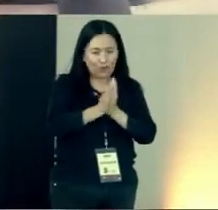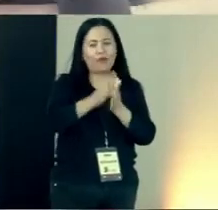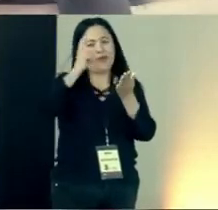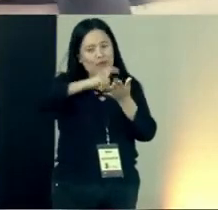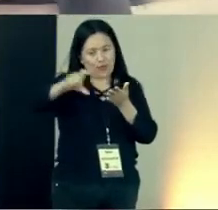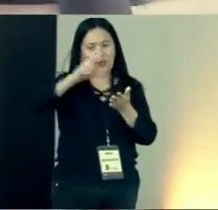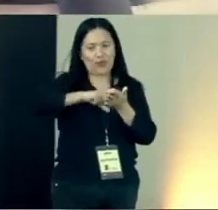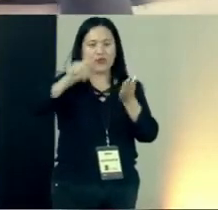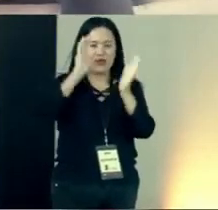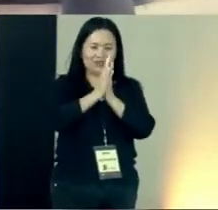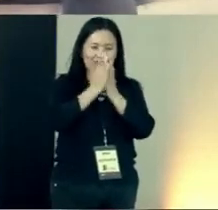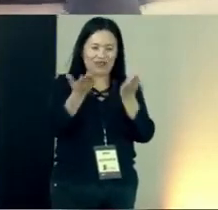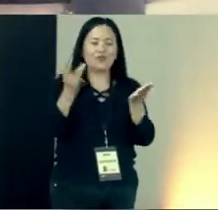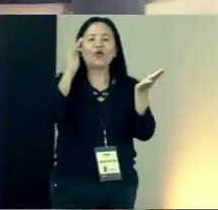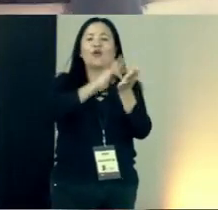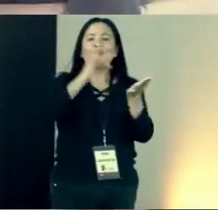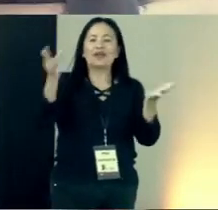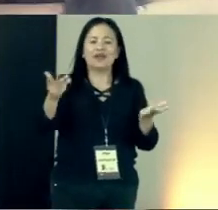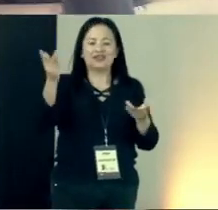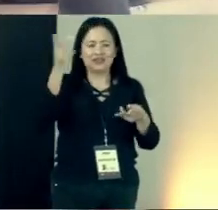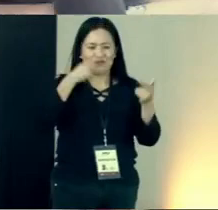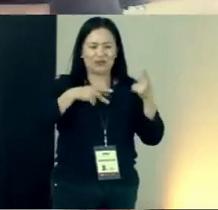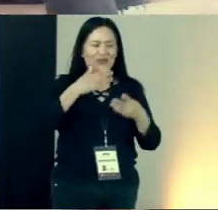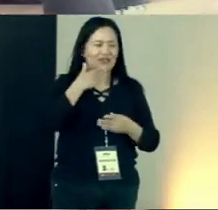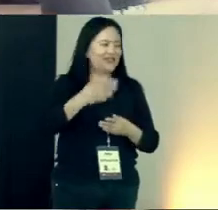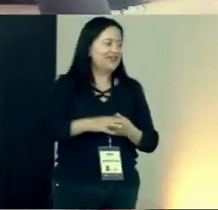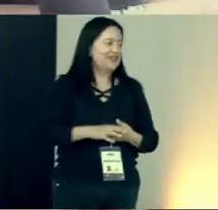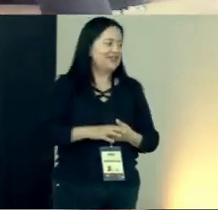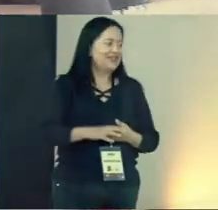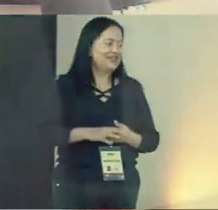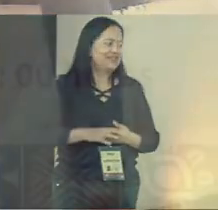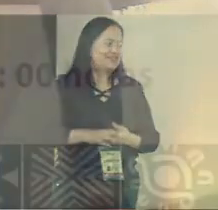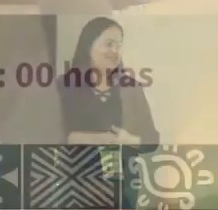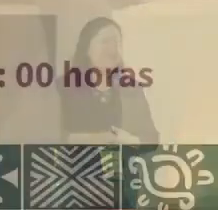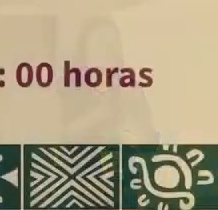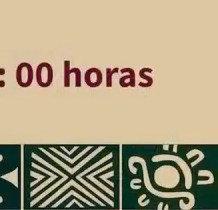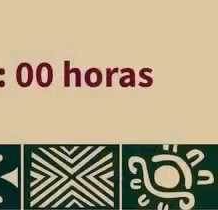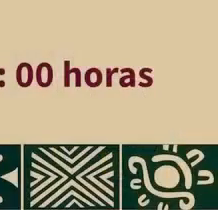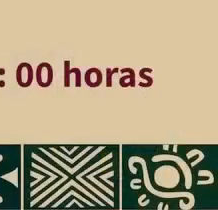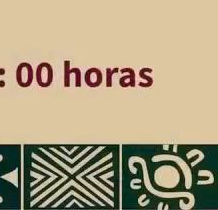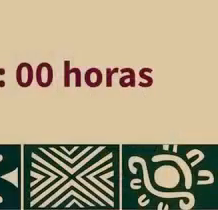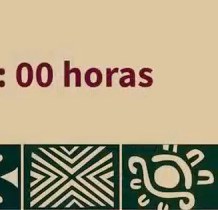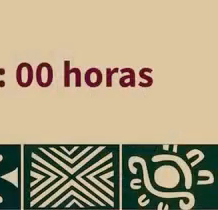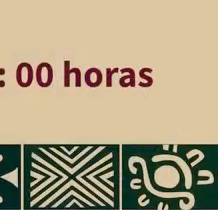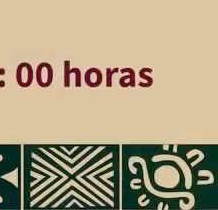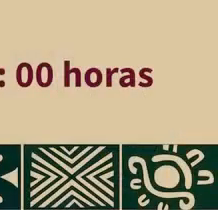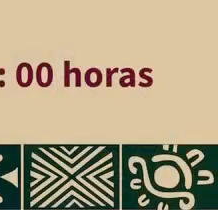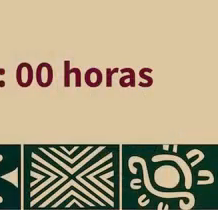Machado de Asís. Muchas gracias por estar aquí. Muchas gracias a nuestros invitados especiales. Esperamos que lo disfruten.